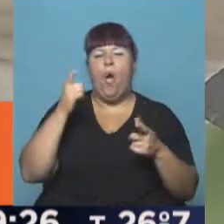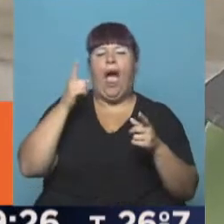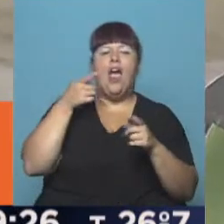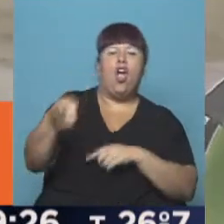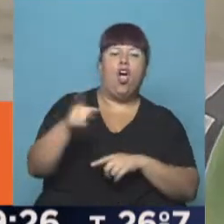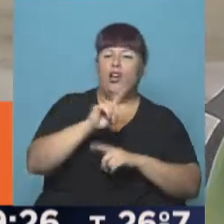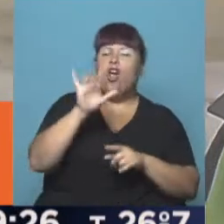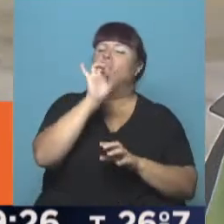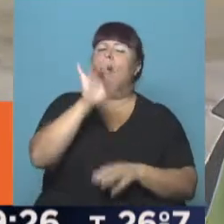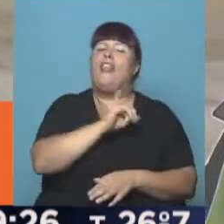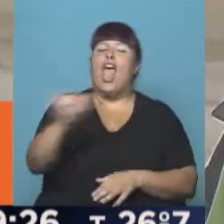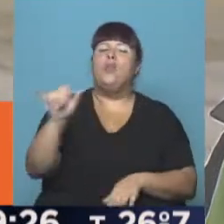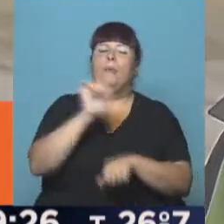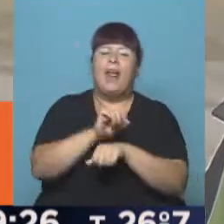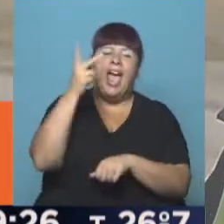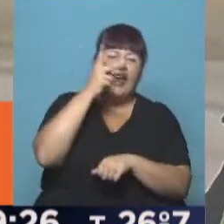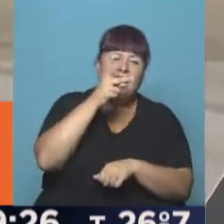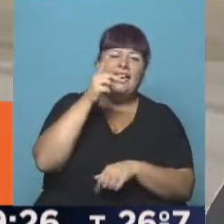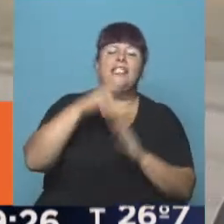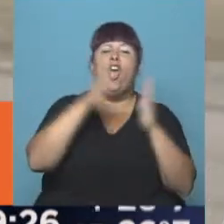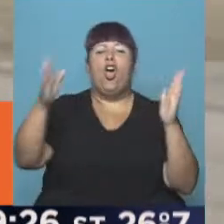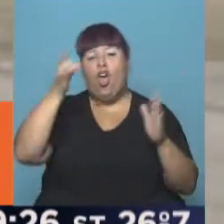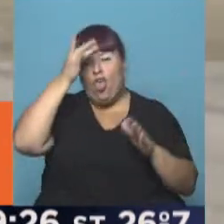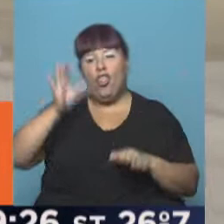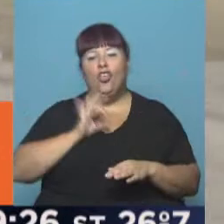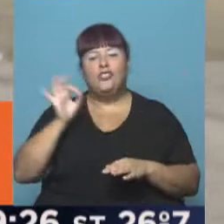abiertas, sino denuncias penales de kirchneristas que durante 12